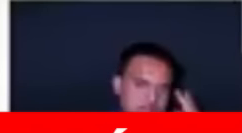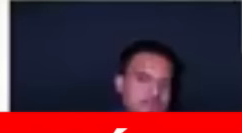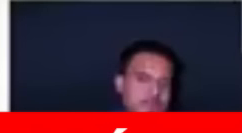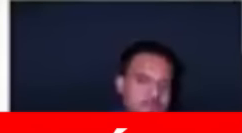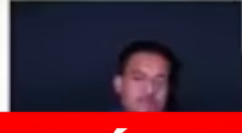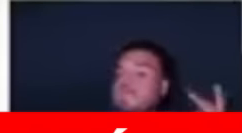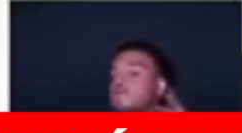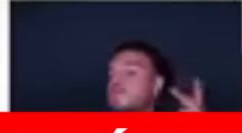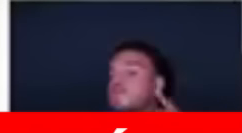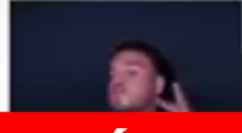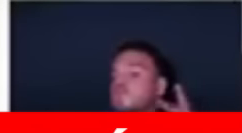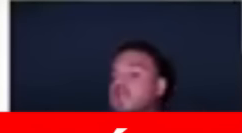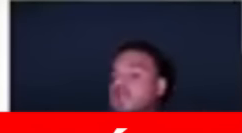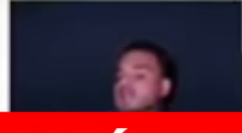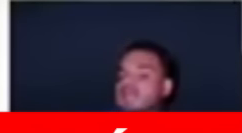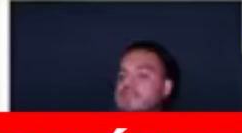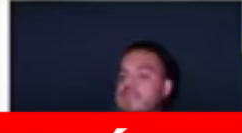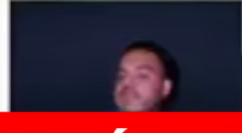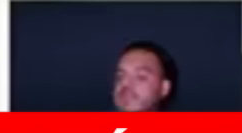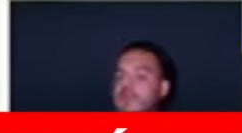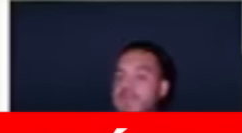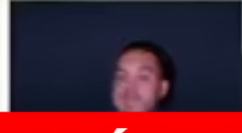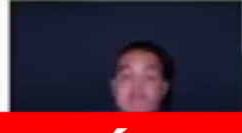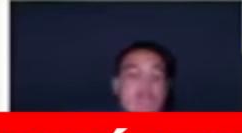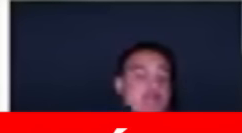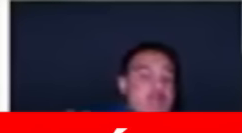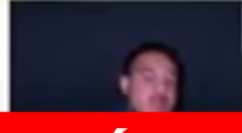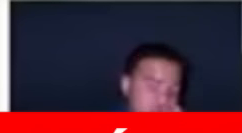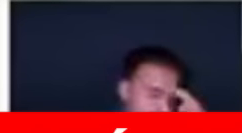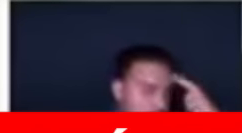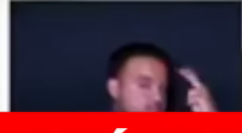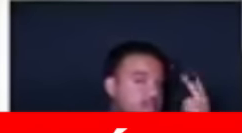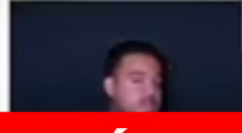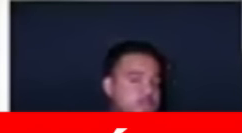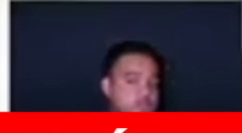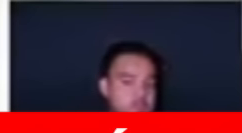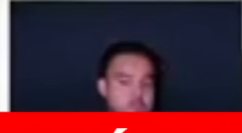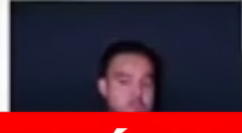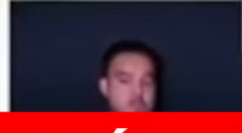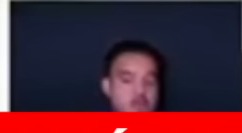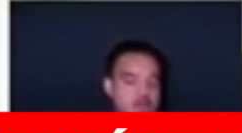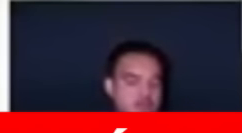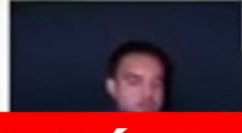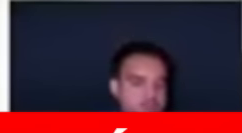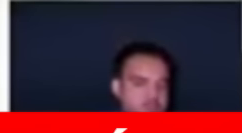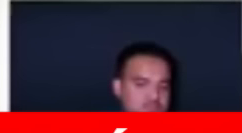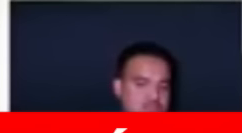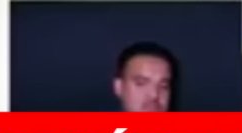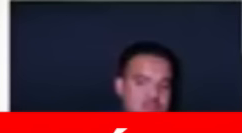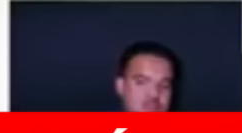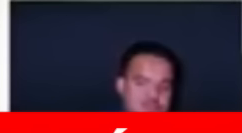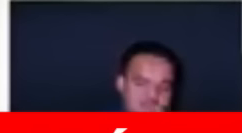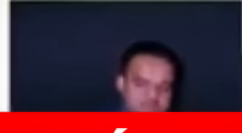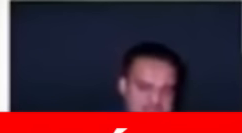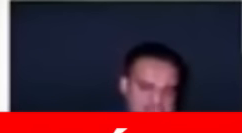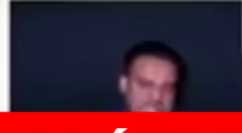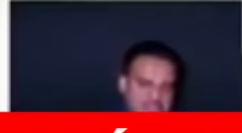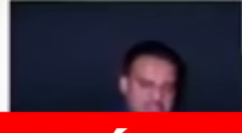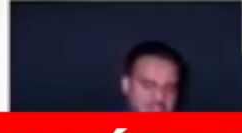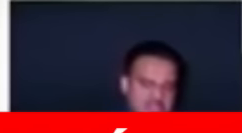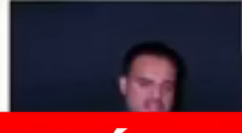Estado que permita a los mexicanos enfrentar y derrotar definitivamente al